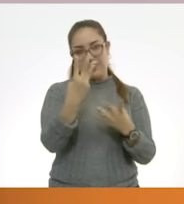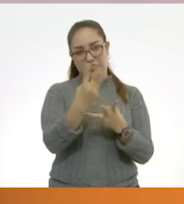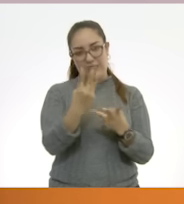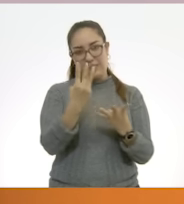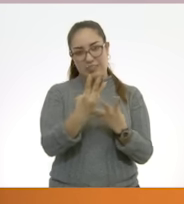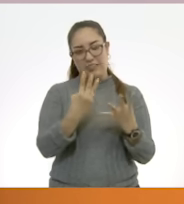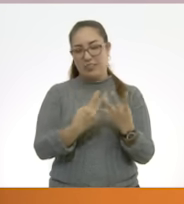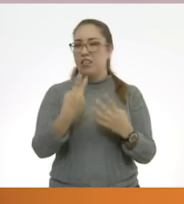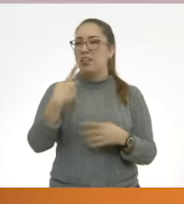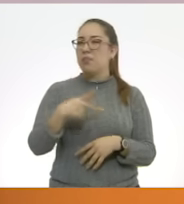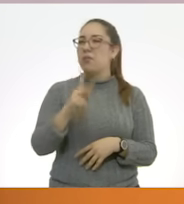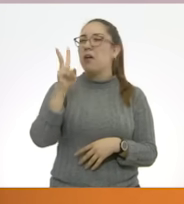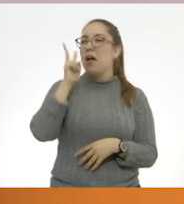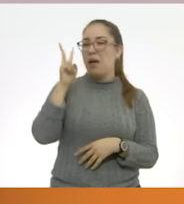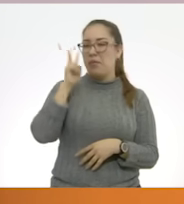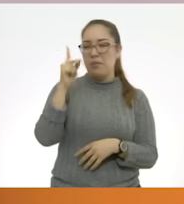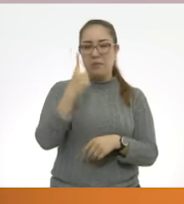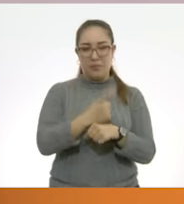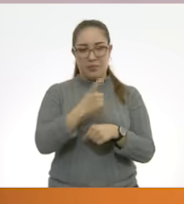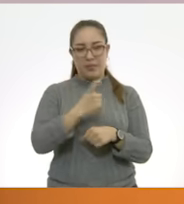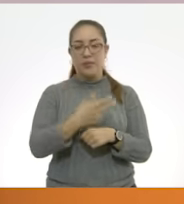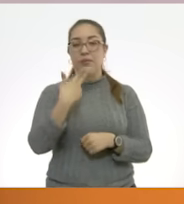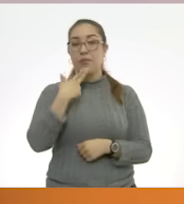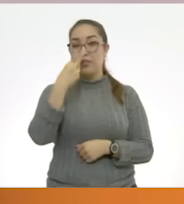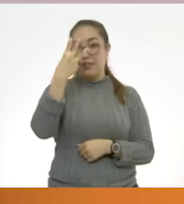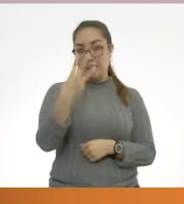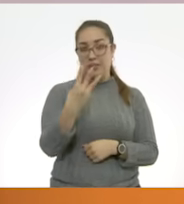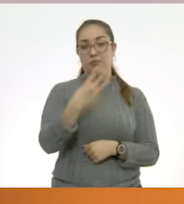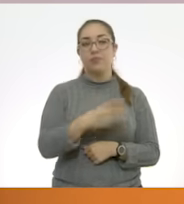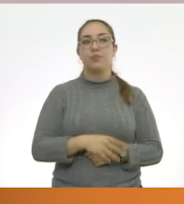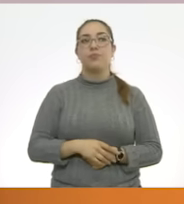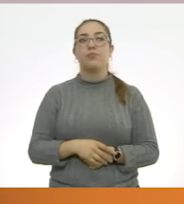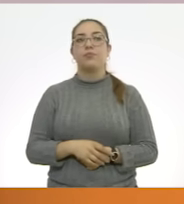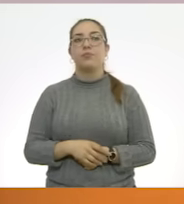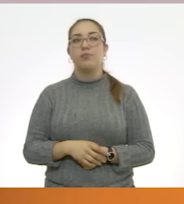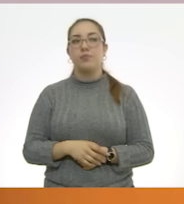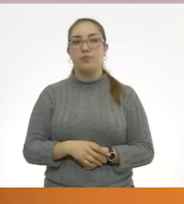Vamos a hacer primero la del 3. Que tengo 3 por 1